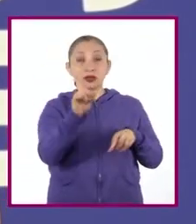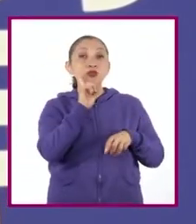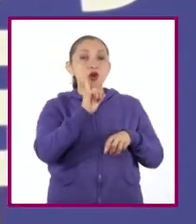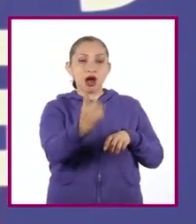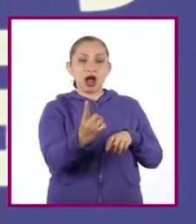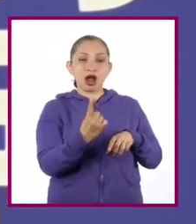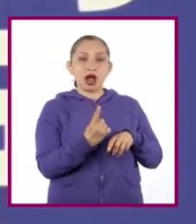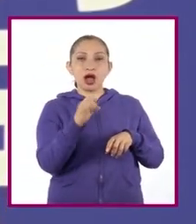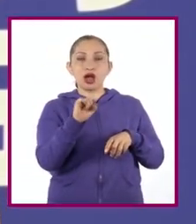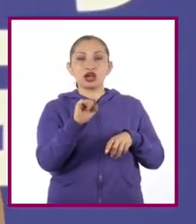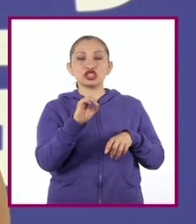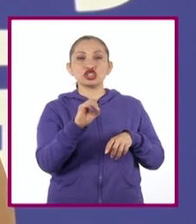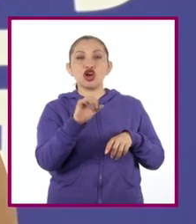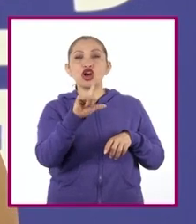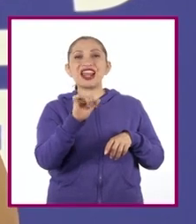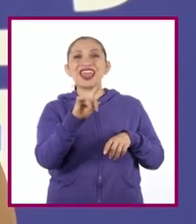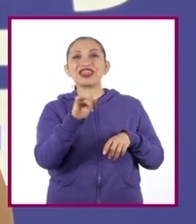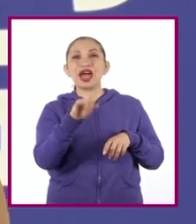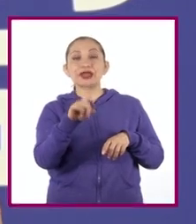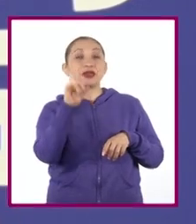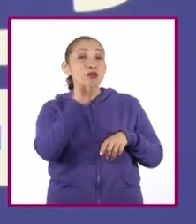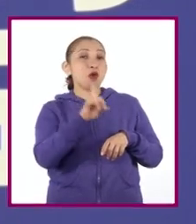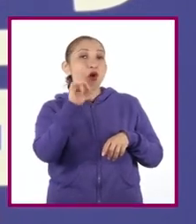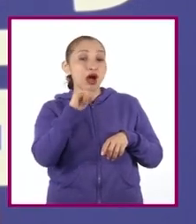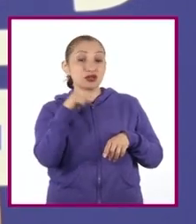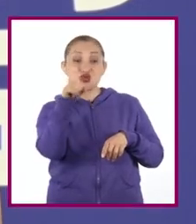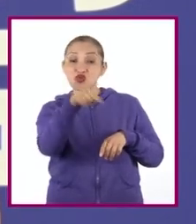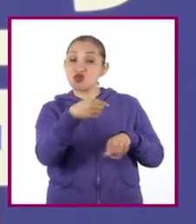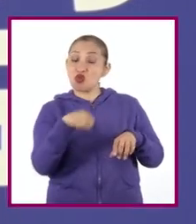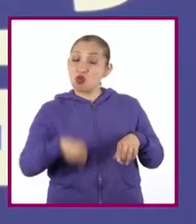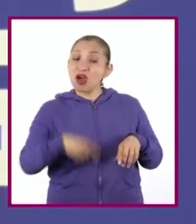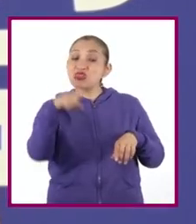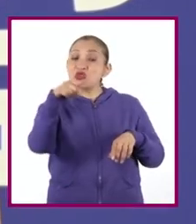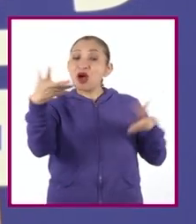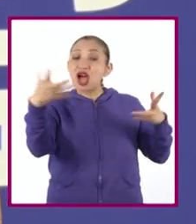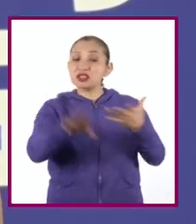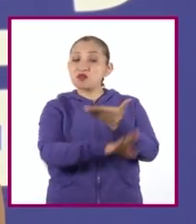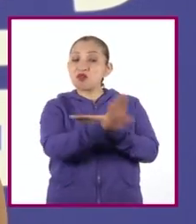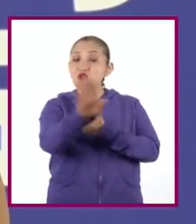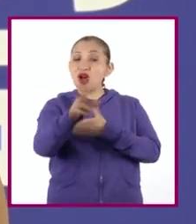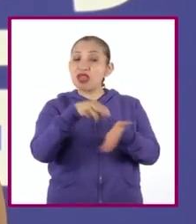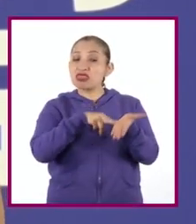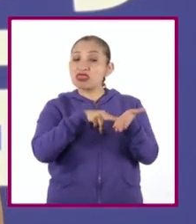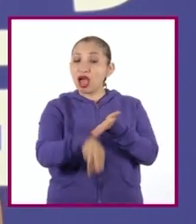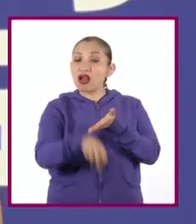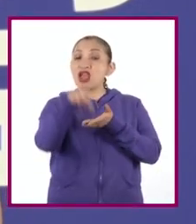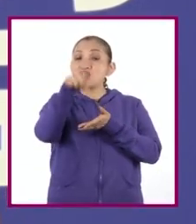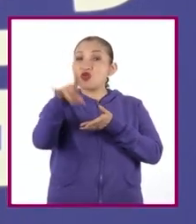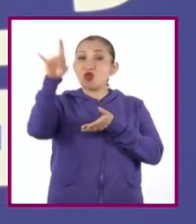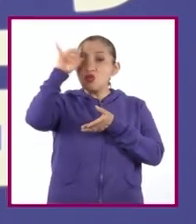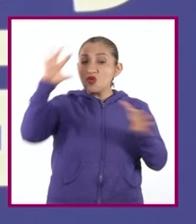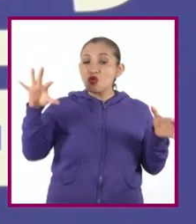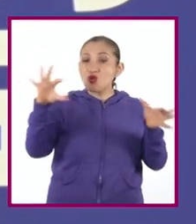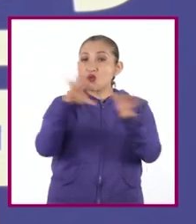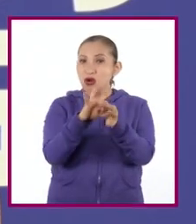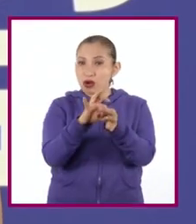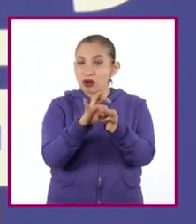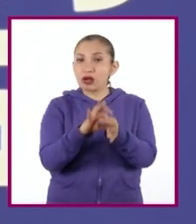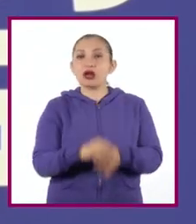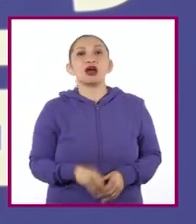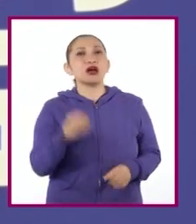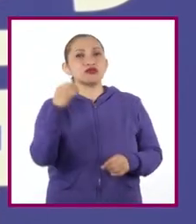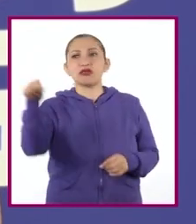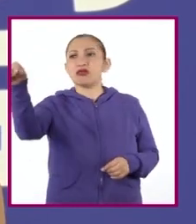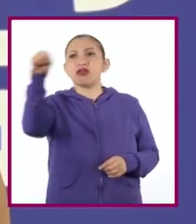fue acusada de practicar magia negra y de estar relacionada con el demonio. Si bien